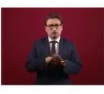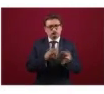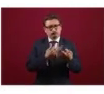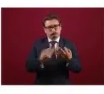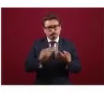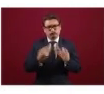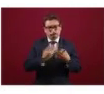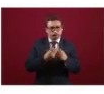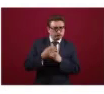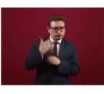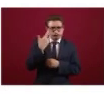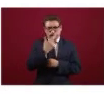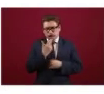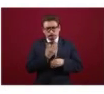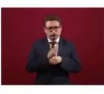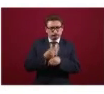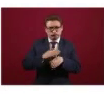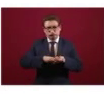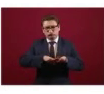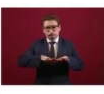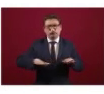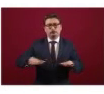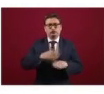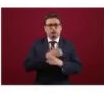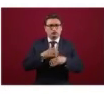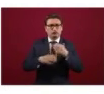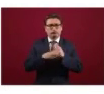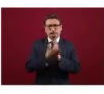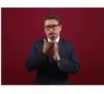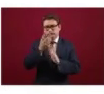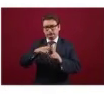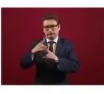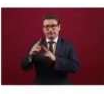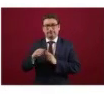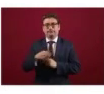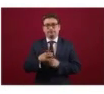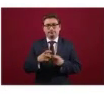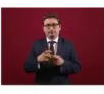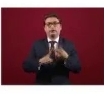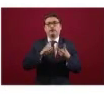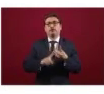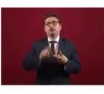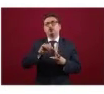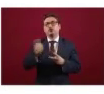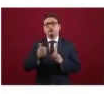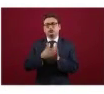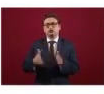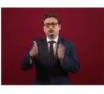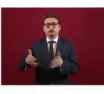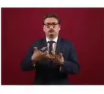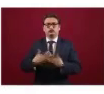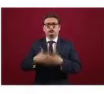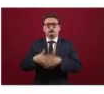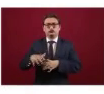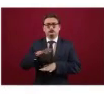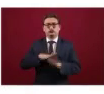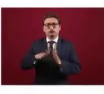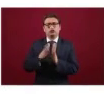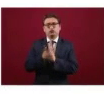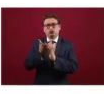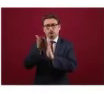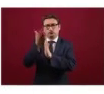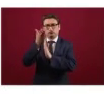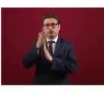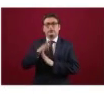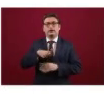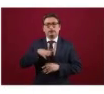de obra, el despalme, el desmonte y la construcción. Esta refinería va a tener 17 plantas